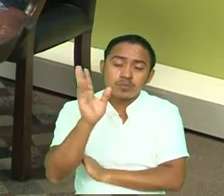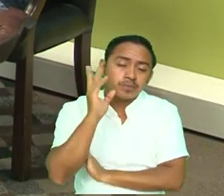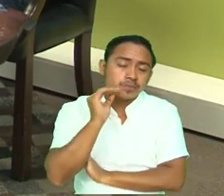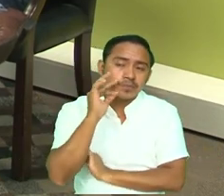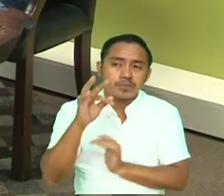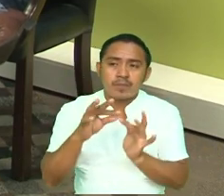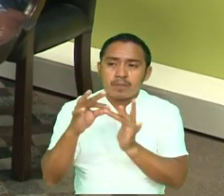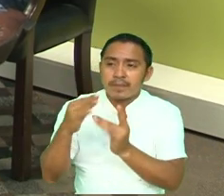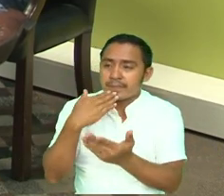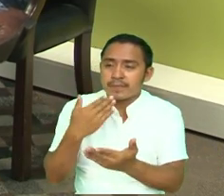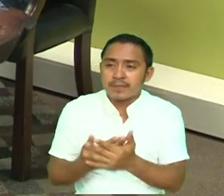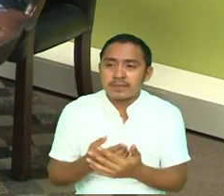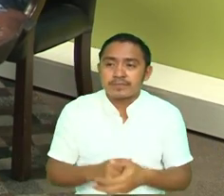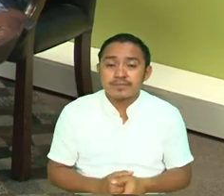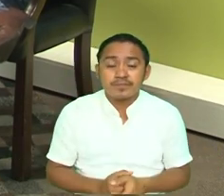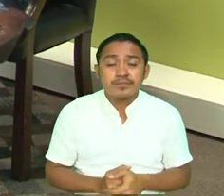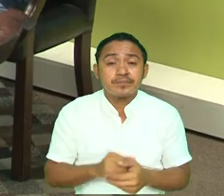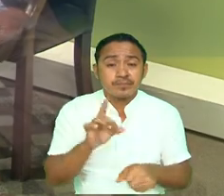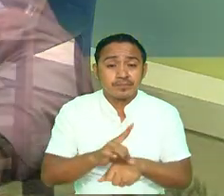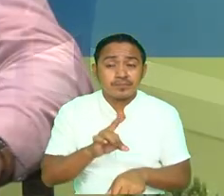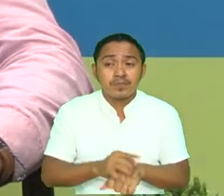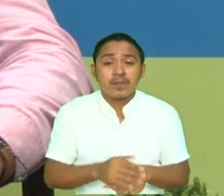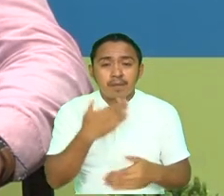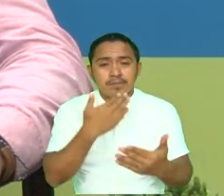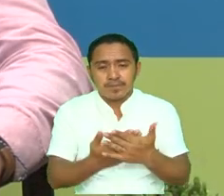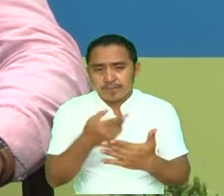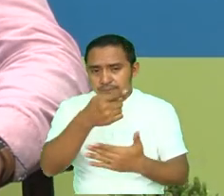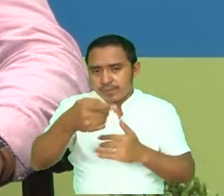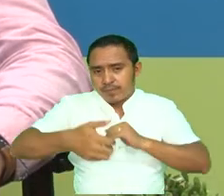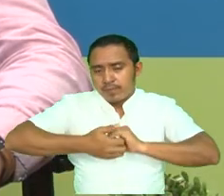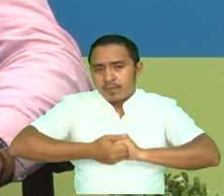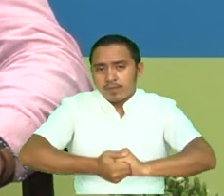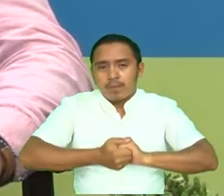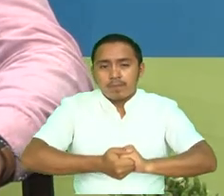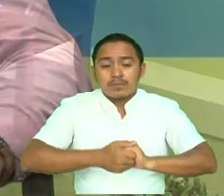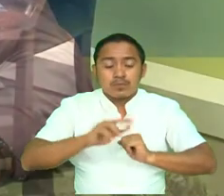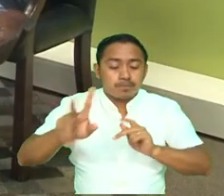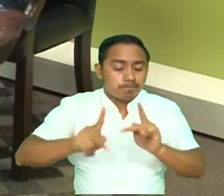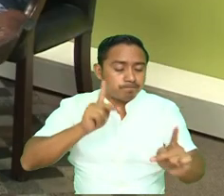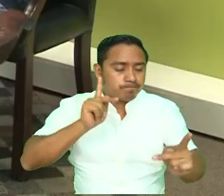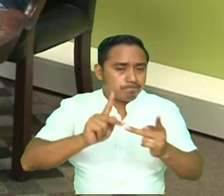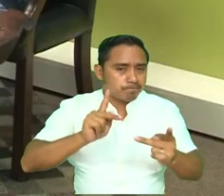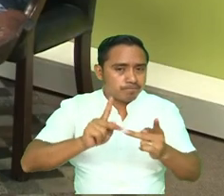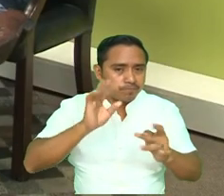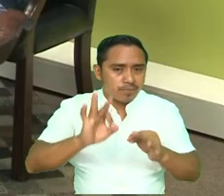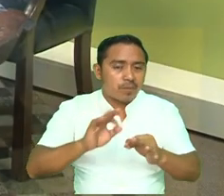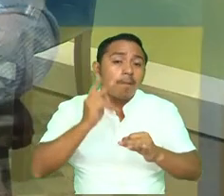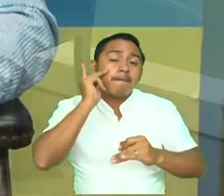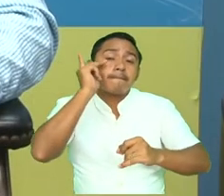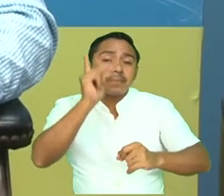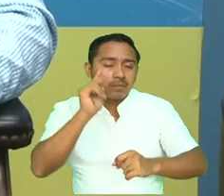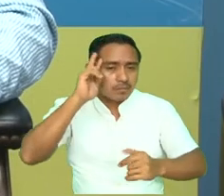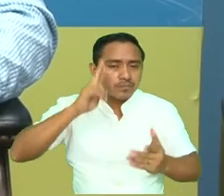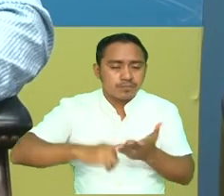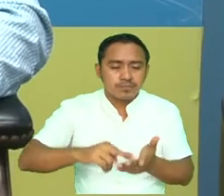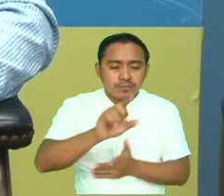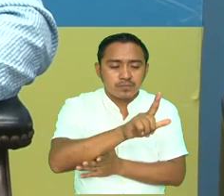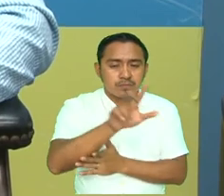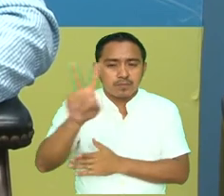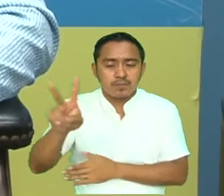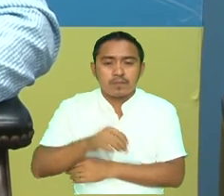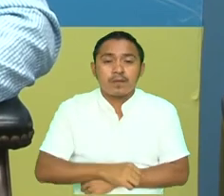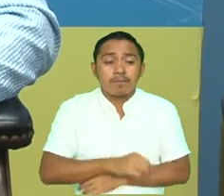especialidad. Gracias. Gracias, doctor. Muchas gracias. Gracias también a usted, amigos televidentes, por su excelente sintonía. Recuerde que de lunes a